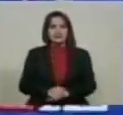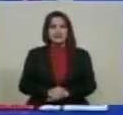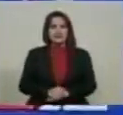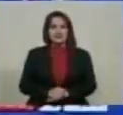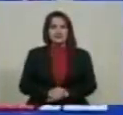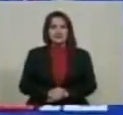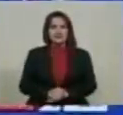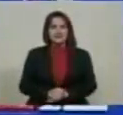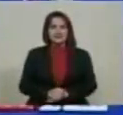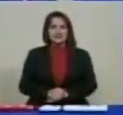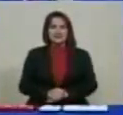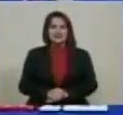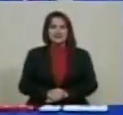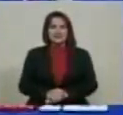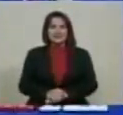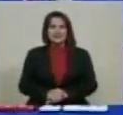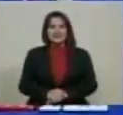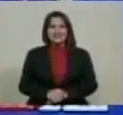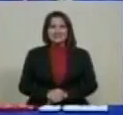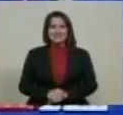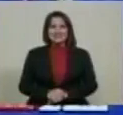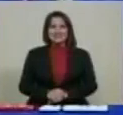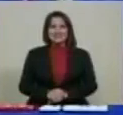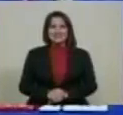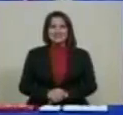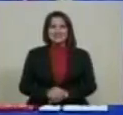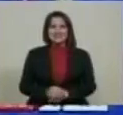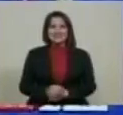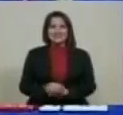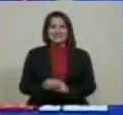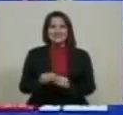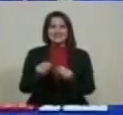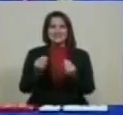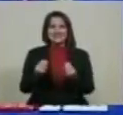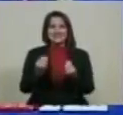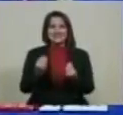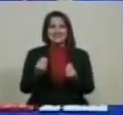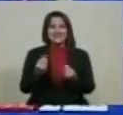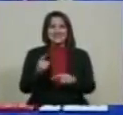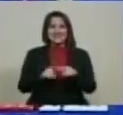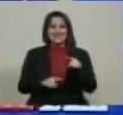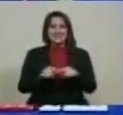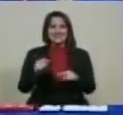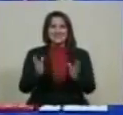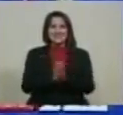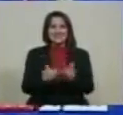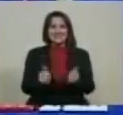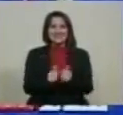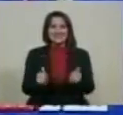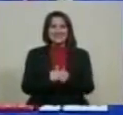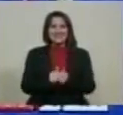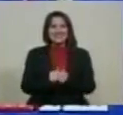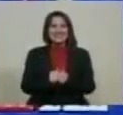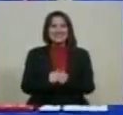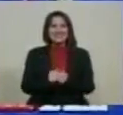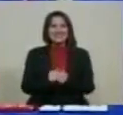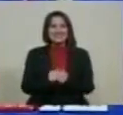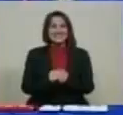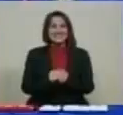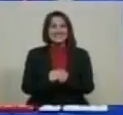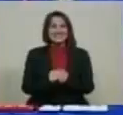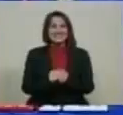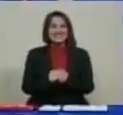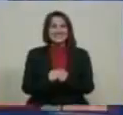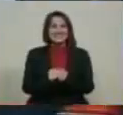compañero Fidel Vázquez, vicepresidente de Anzoátegui, Sucre y Nueva